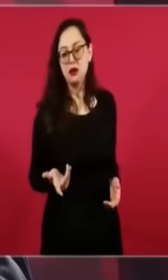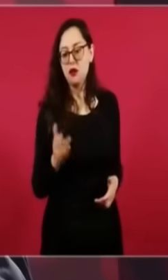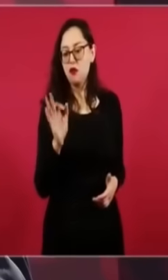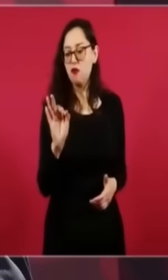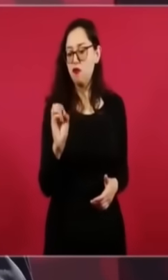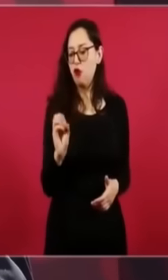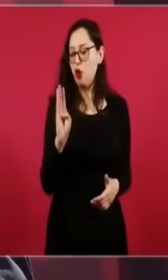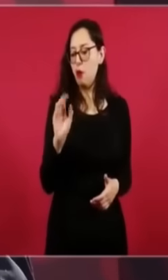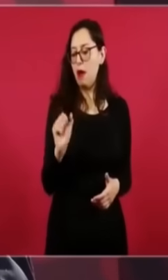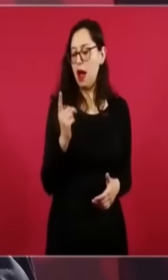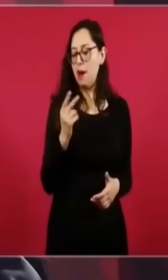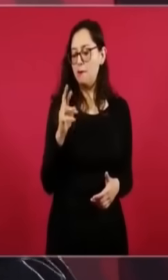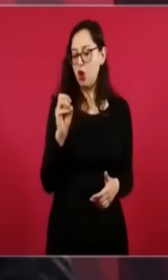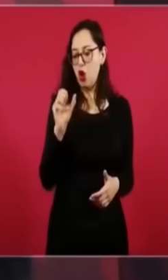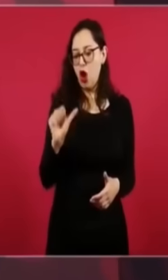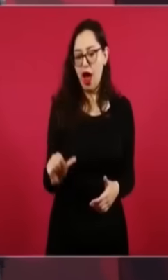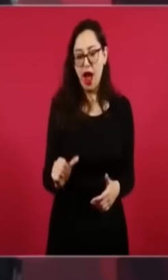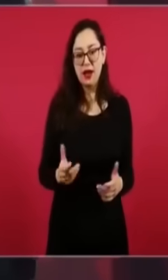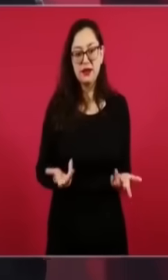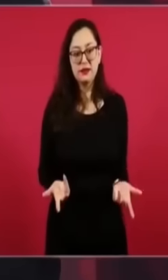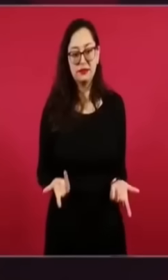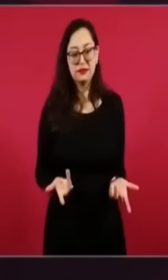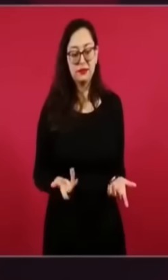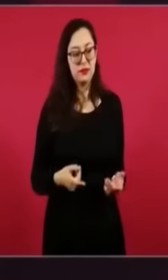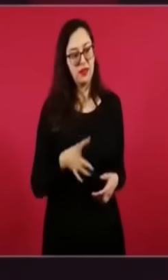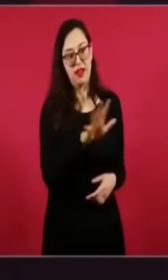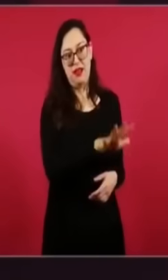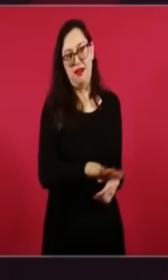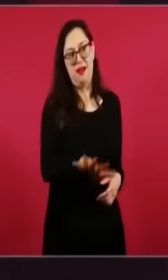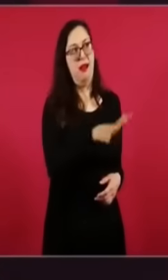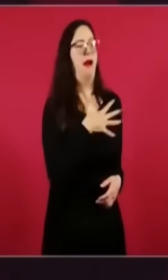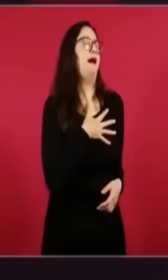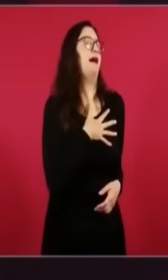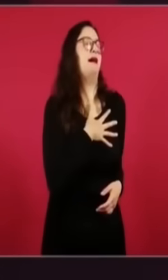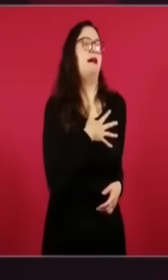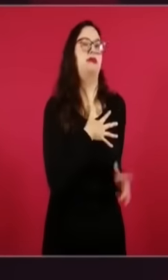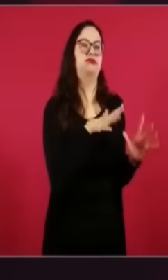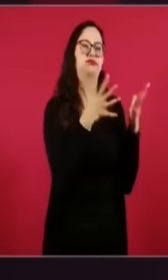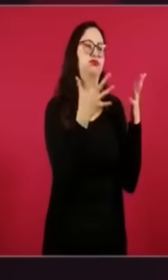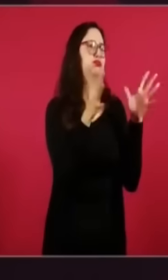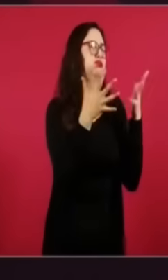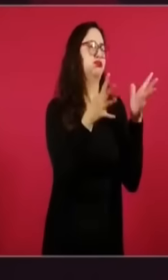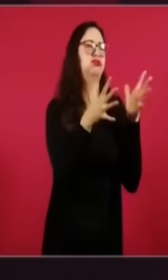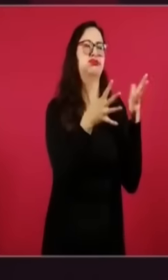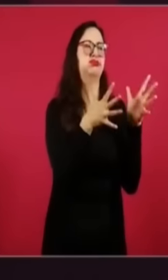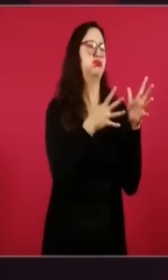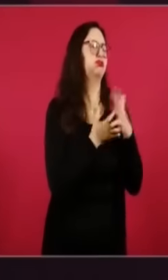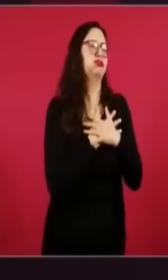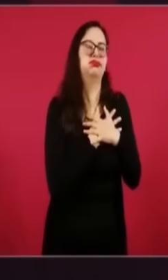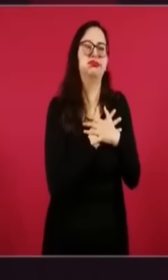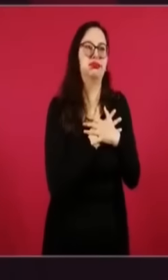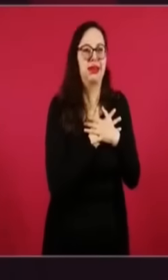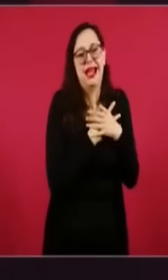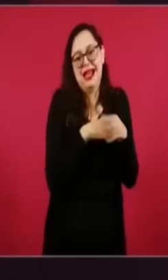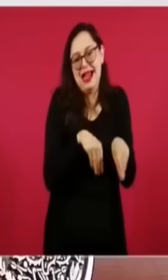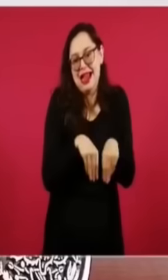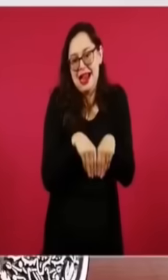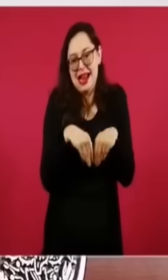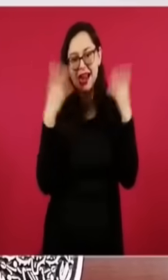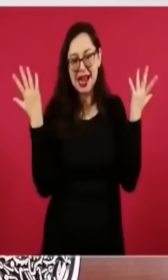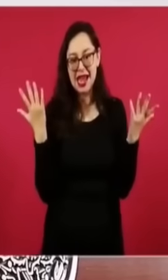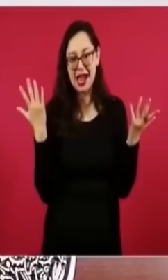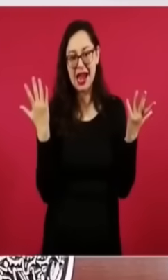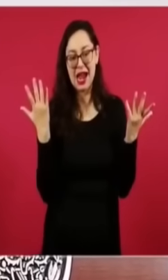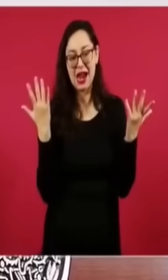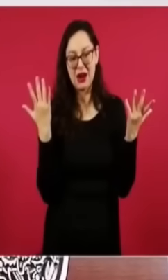Proa, y aplaudidores de la élite, ¿no? Y también